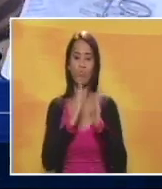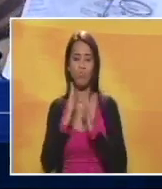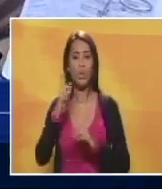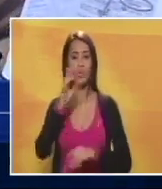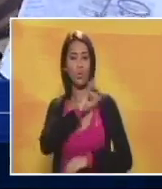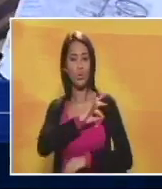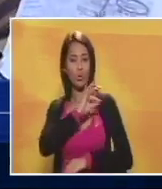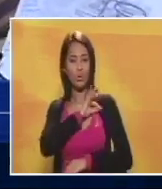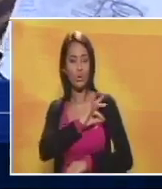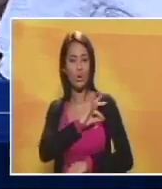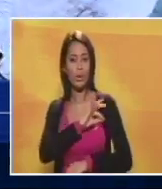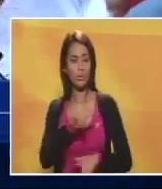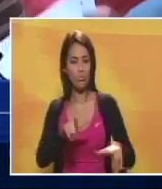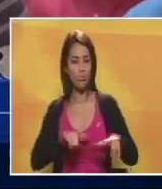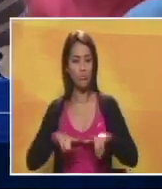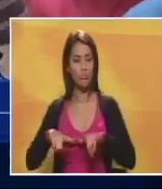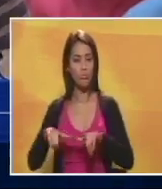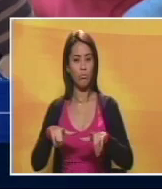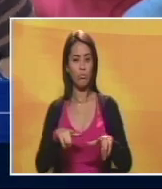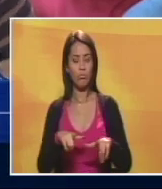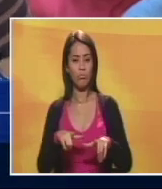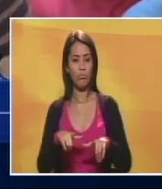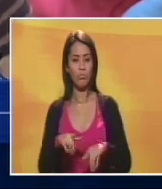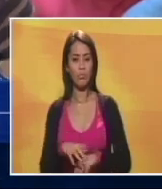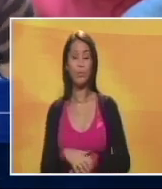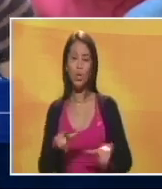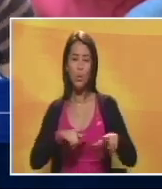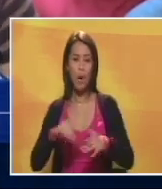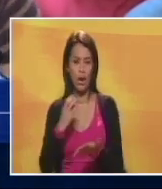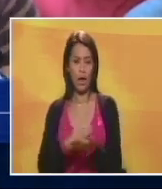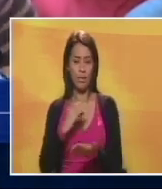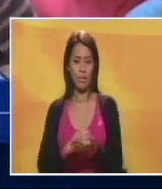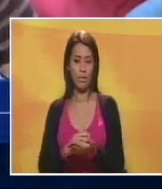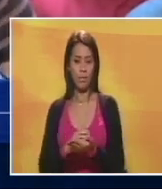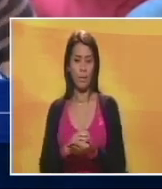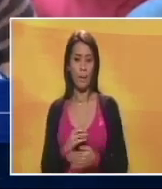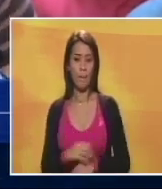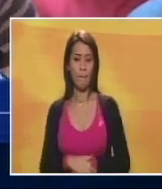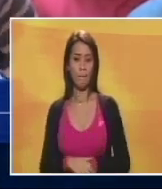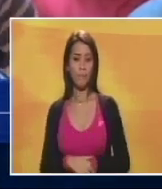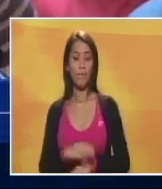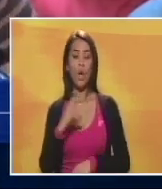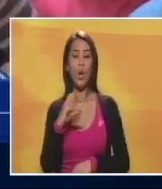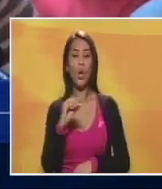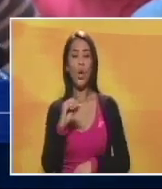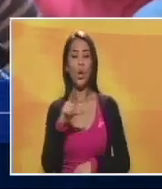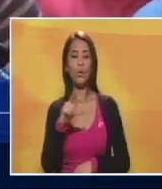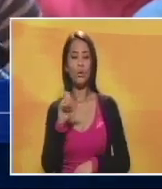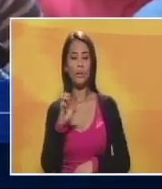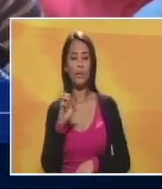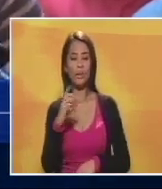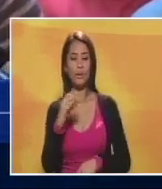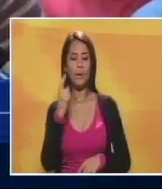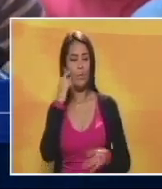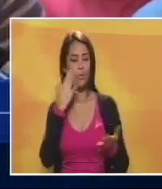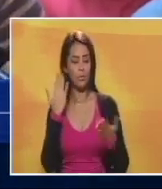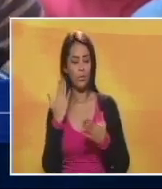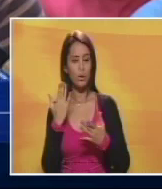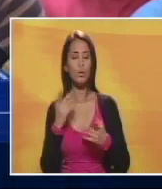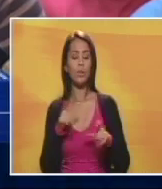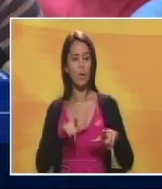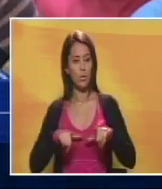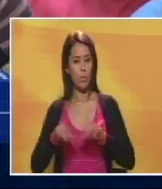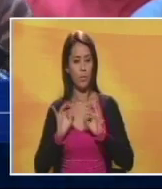hacen vida alrededor del bulevar, que sabemos que no solamente es el colectivo Guaraíra Repano, el que está al lado de